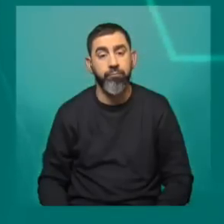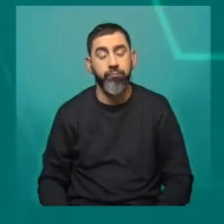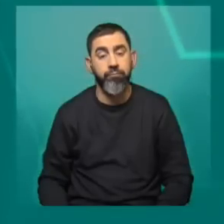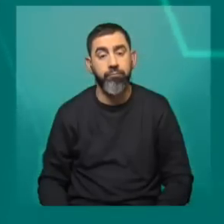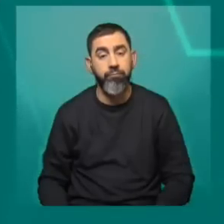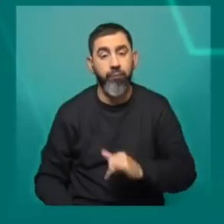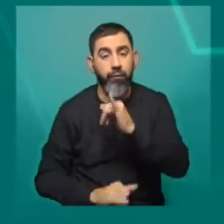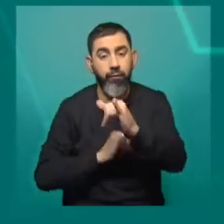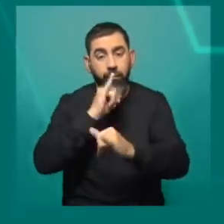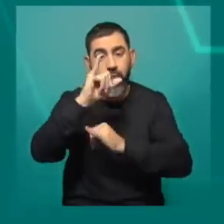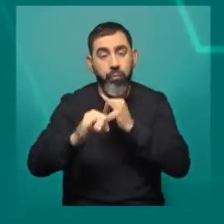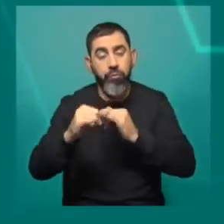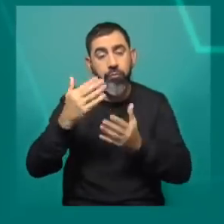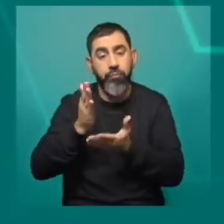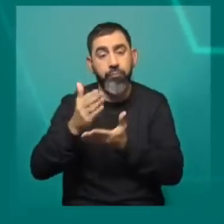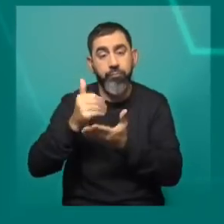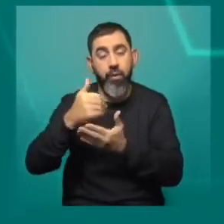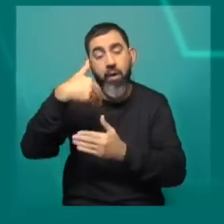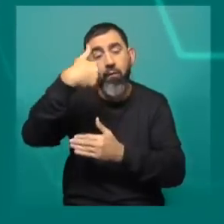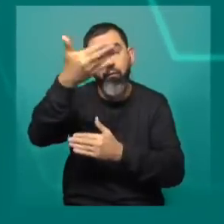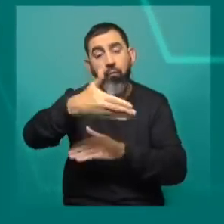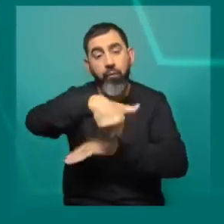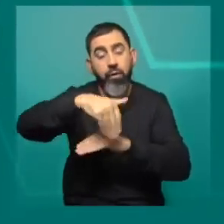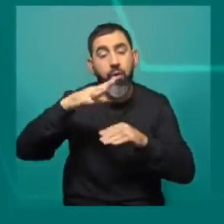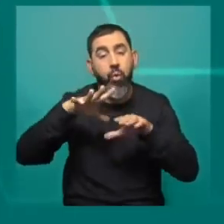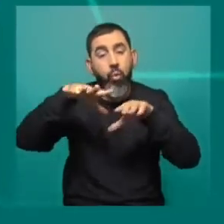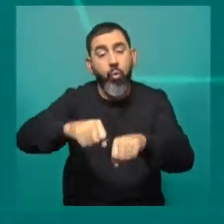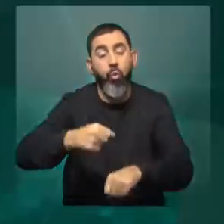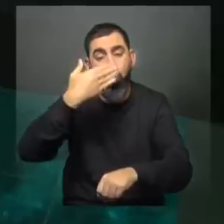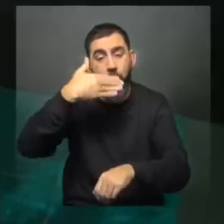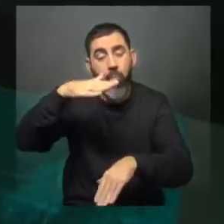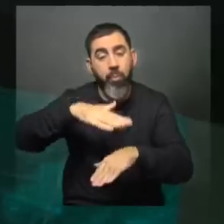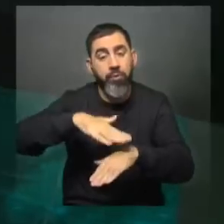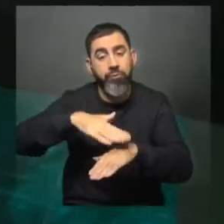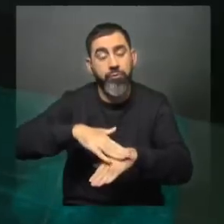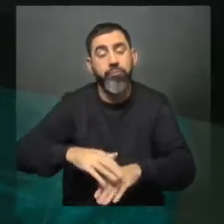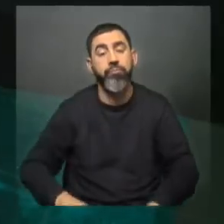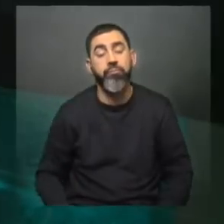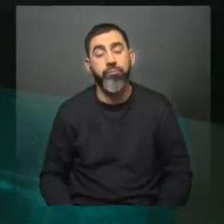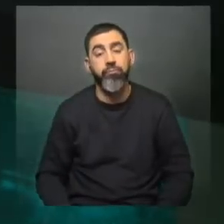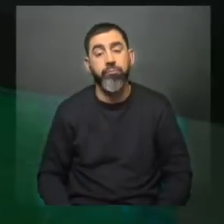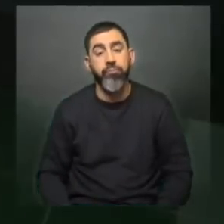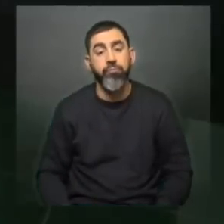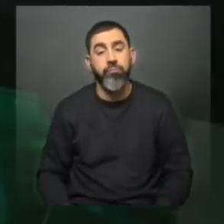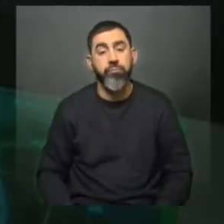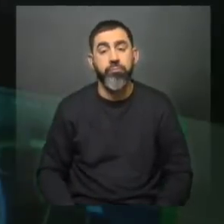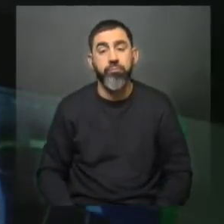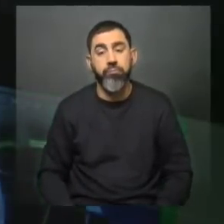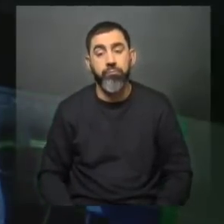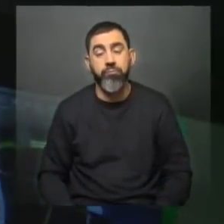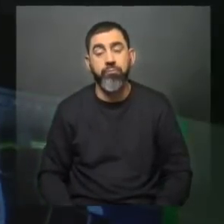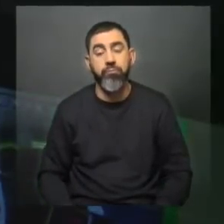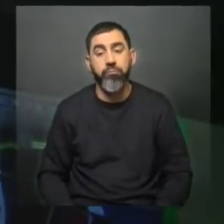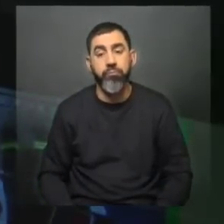era la información está surgiendo desde exteriores con una ocupación de último momento Luca vellot está en el lugar Luca bienvenido muy buenos